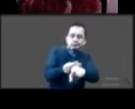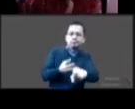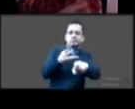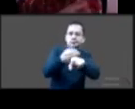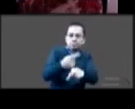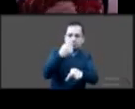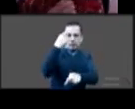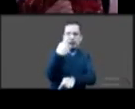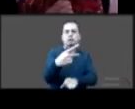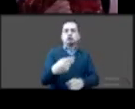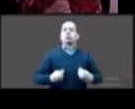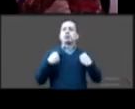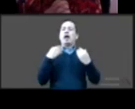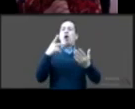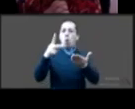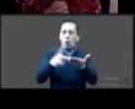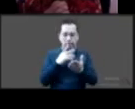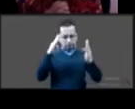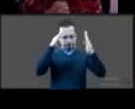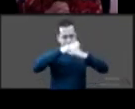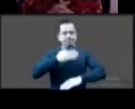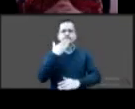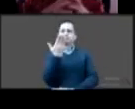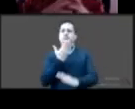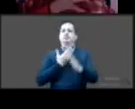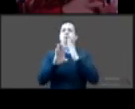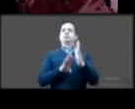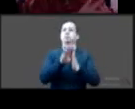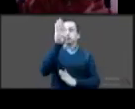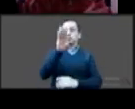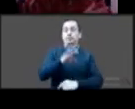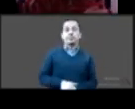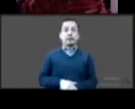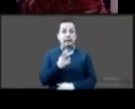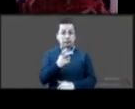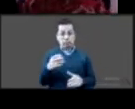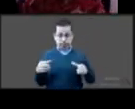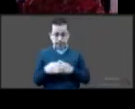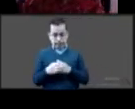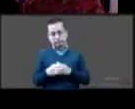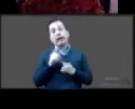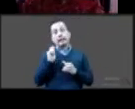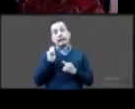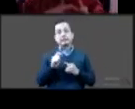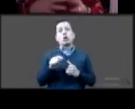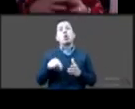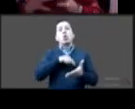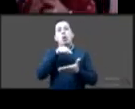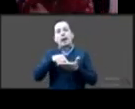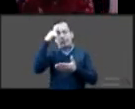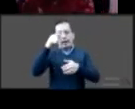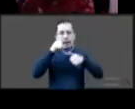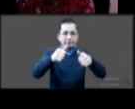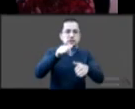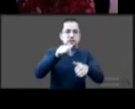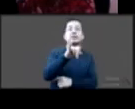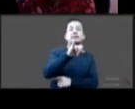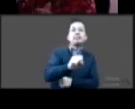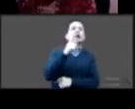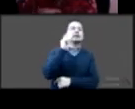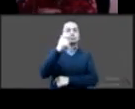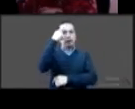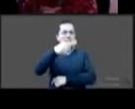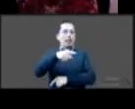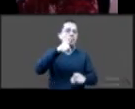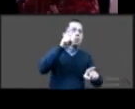tenemos las unidades de la unidad de atención a víctimas, donde están todos los centros de justicia para las mujeres, centros de atención a víctimas,